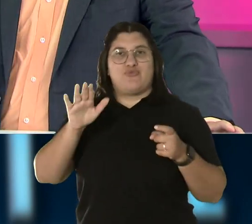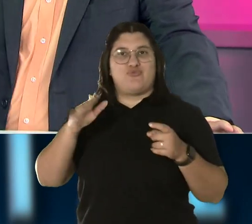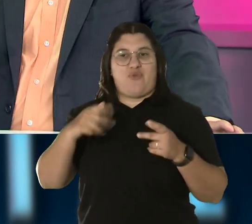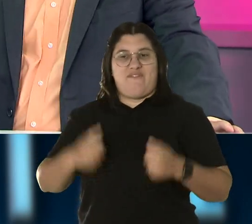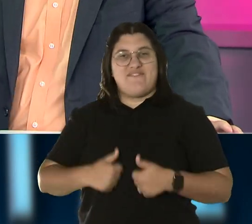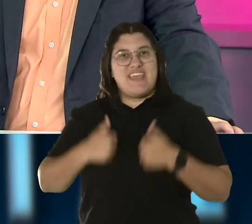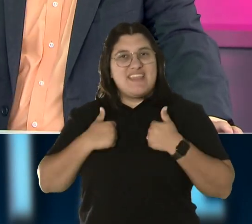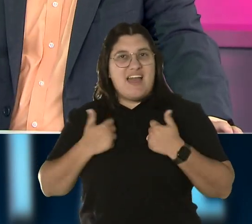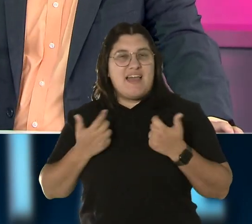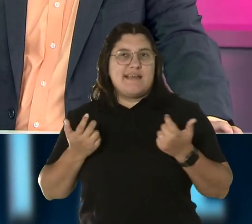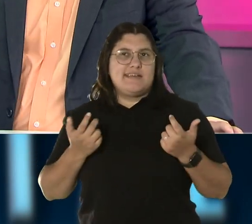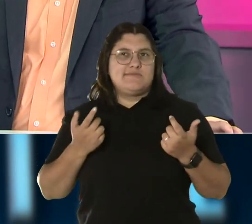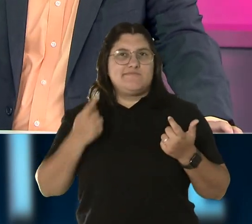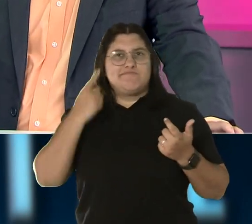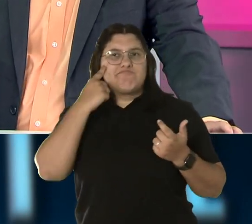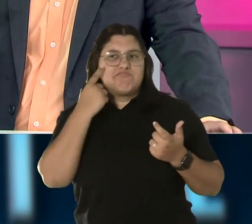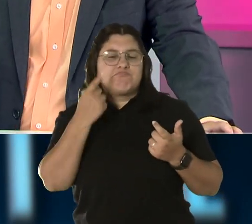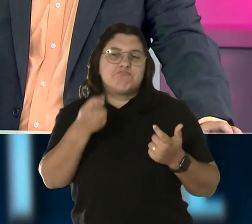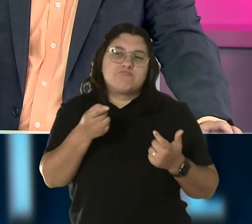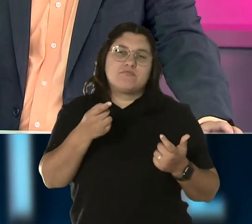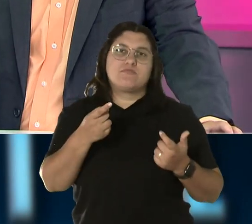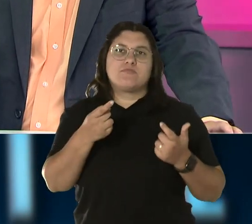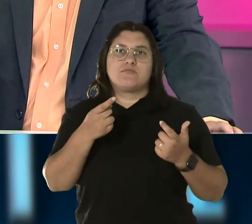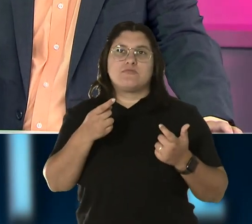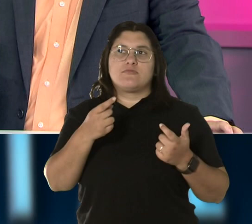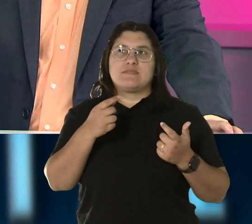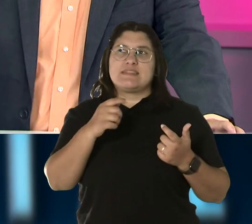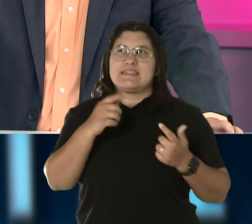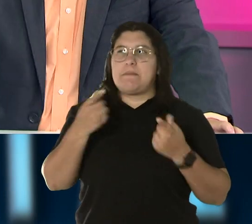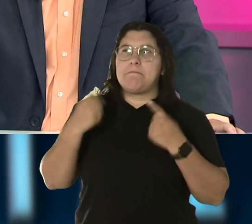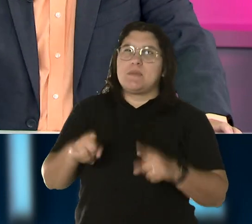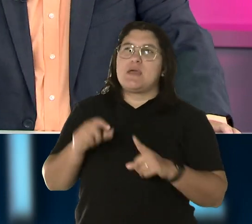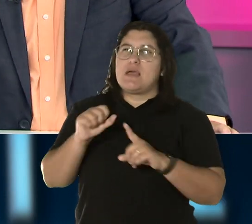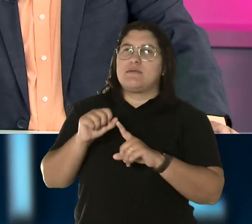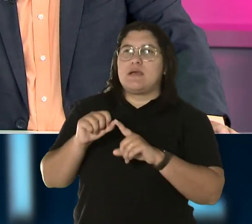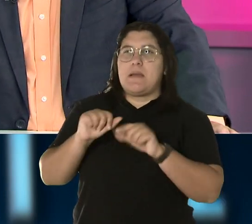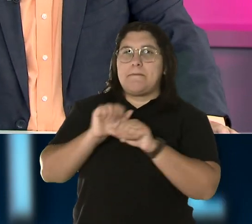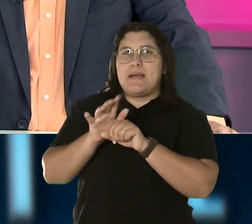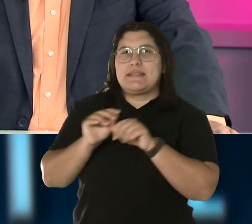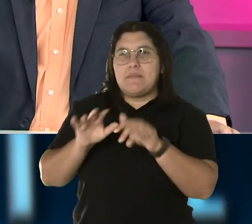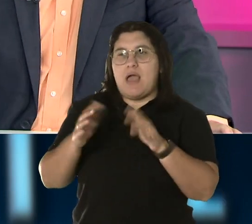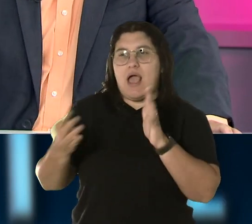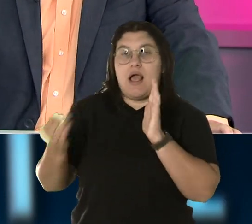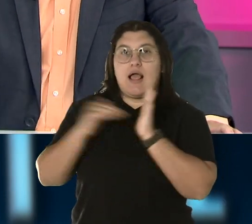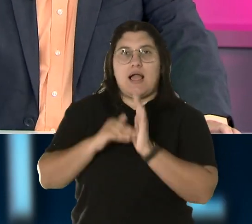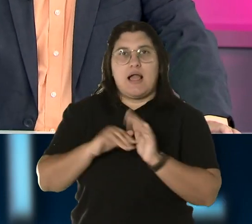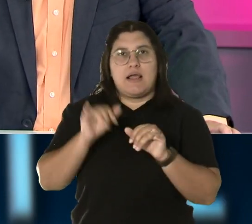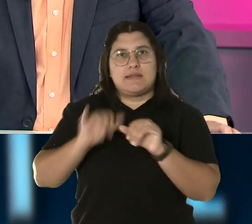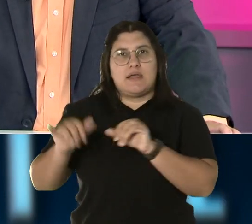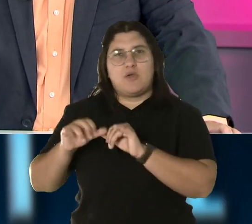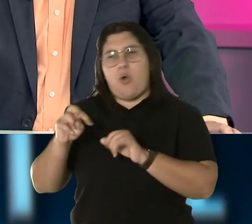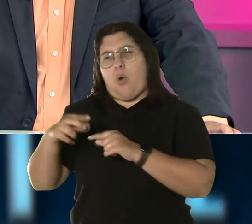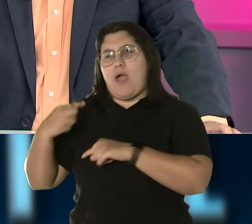sé si no hubiese llegado la pandemia, si esto se estuviese repitiendo ahora, o es por cambio de